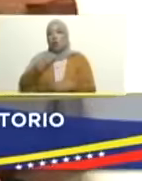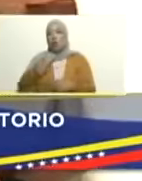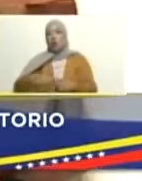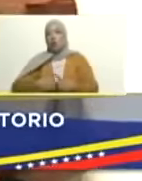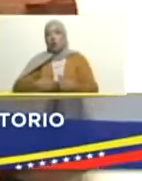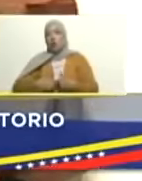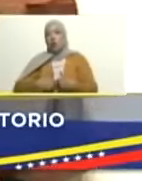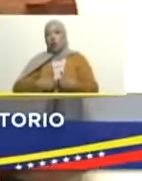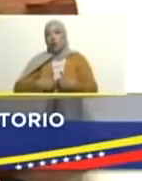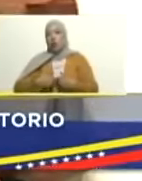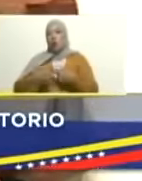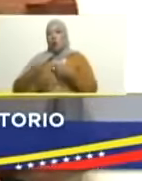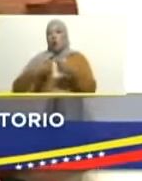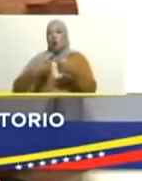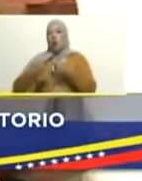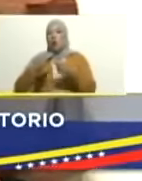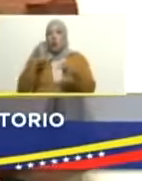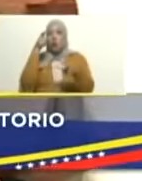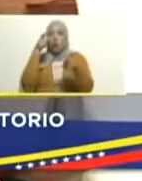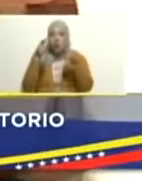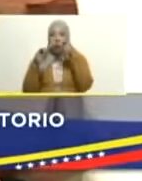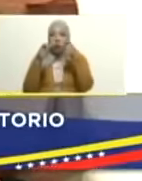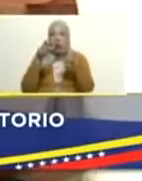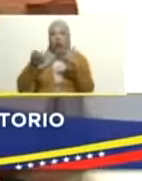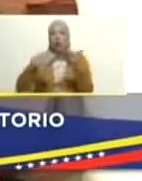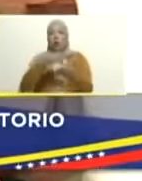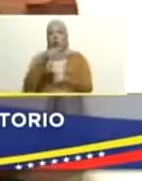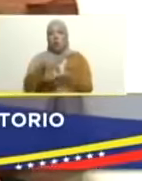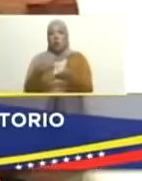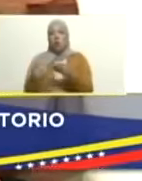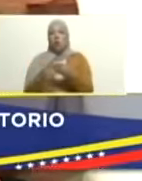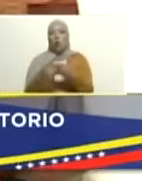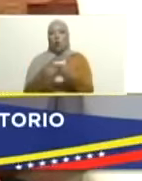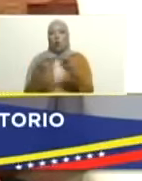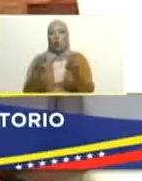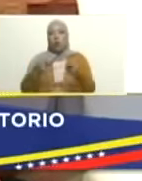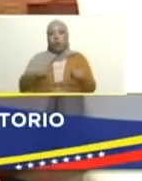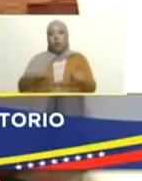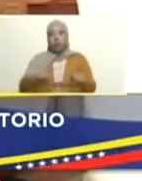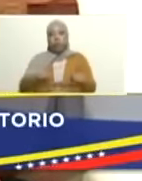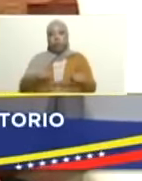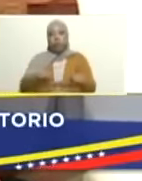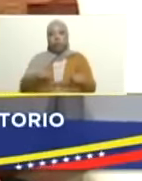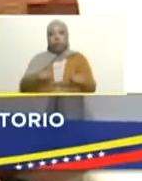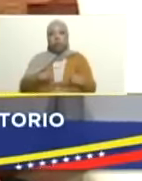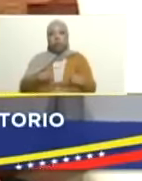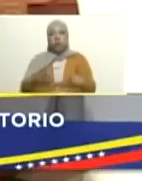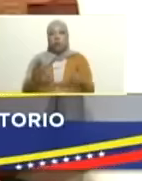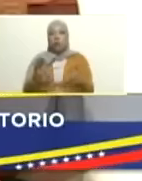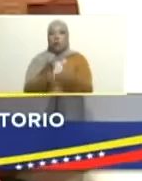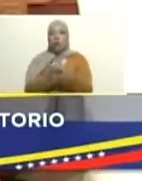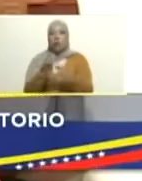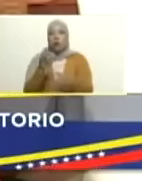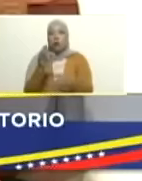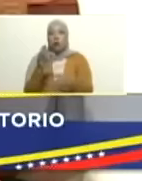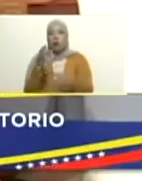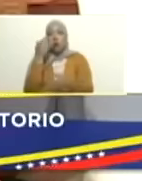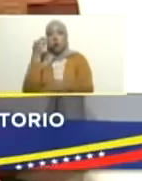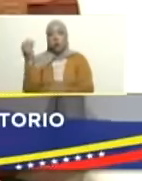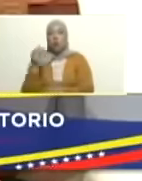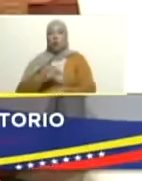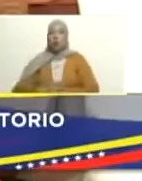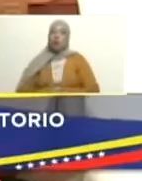y coordinador del Observatorio Nacional contra las Sanciones Criminales. Compañera Génesis